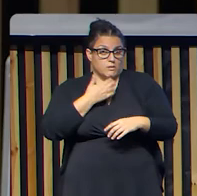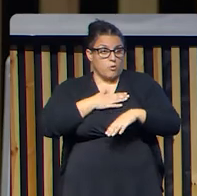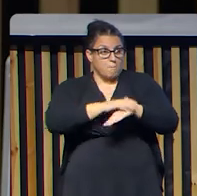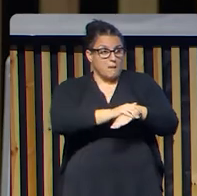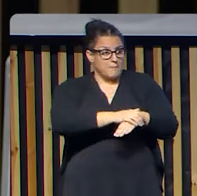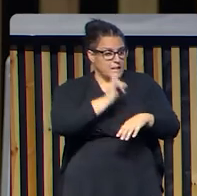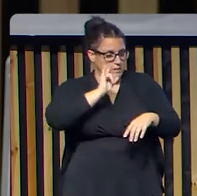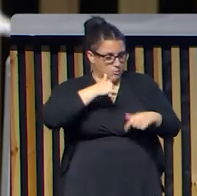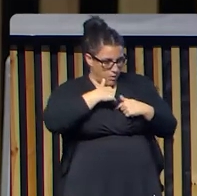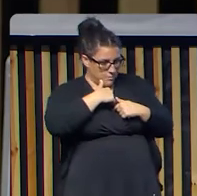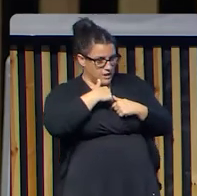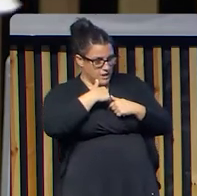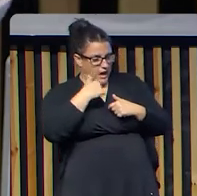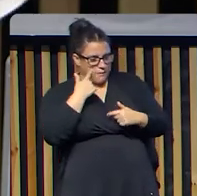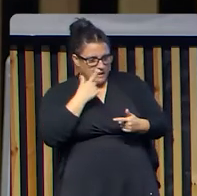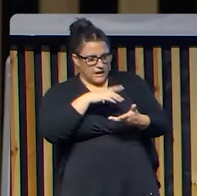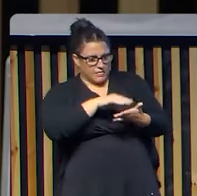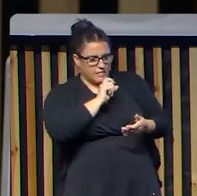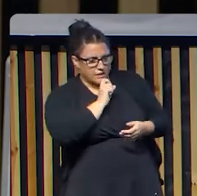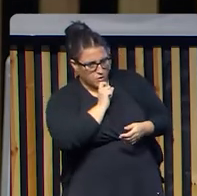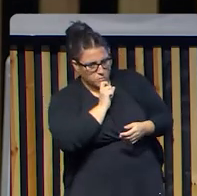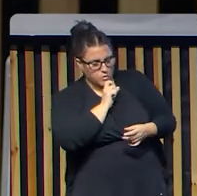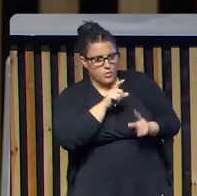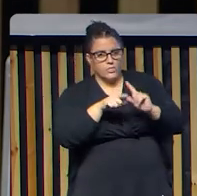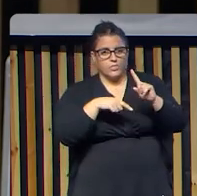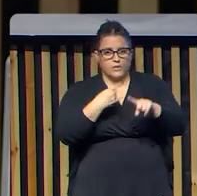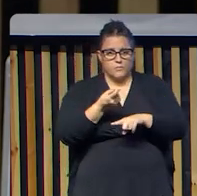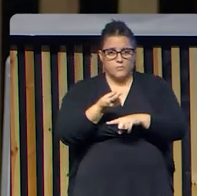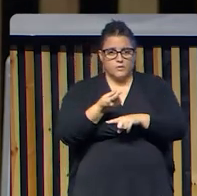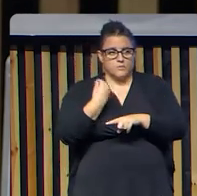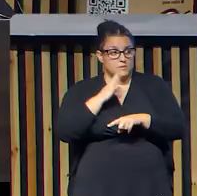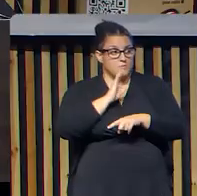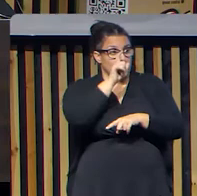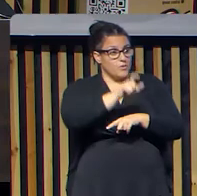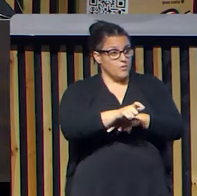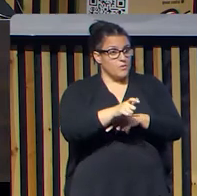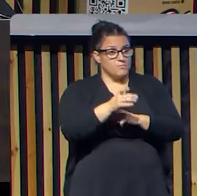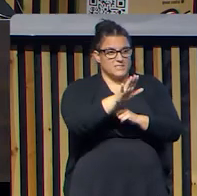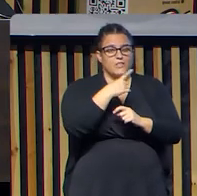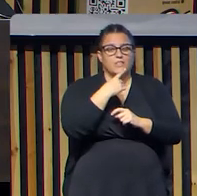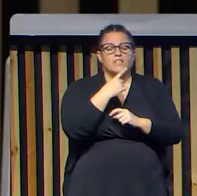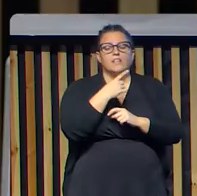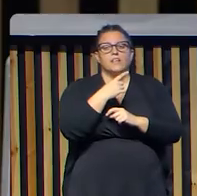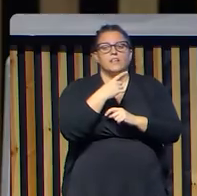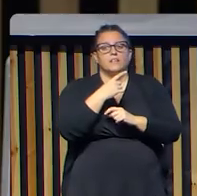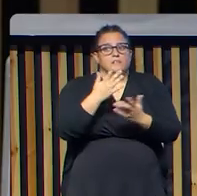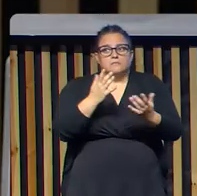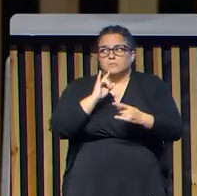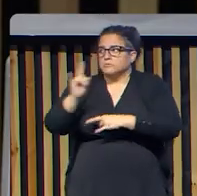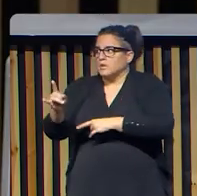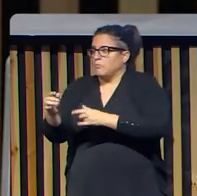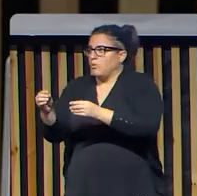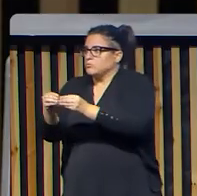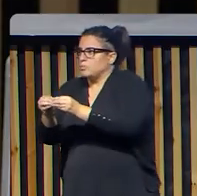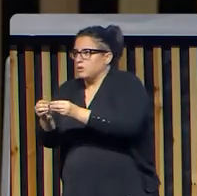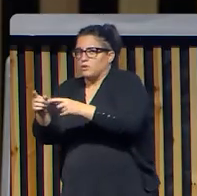llamarme a mí y luego Llamar naturalmente como ella hace unos decía también la presentadora No pues Llamar a la sobrina a